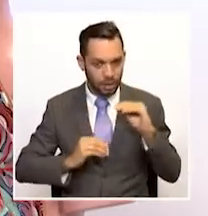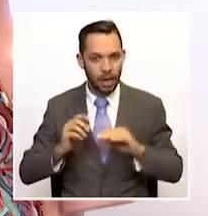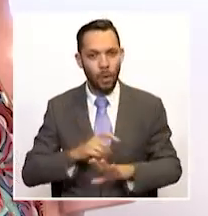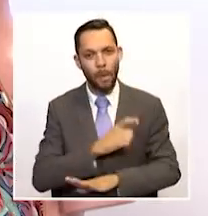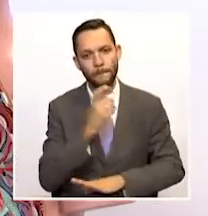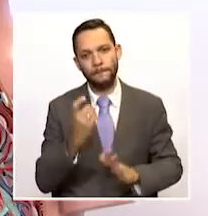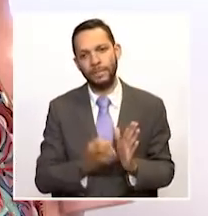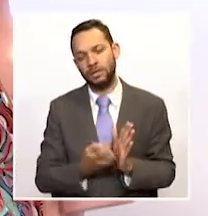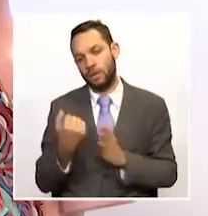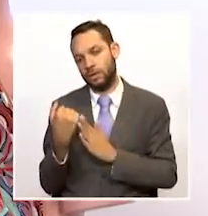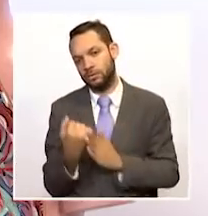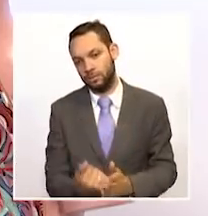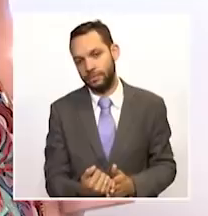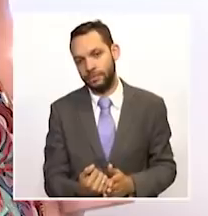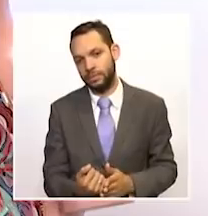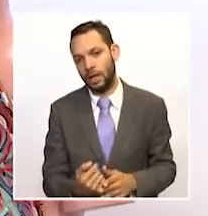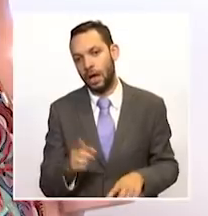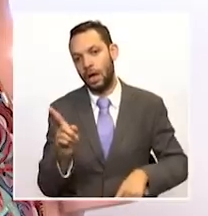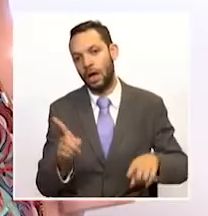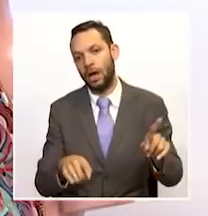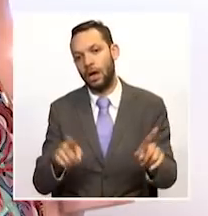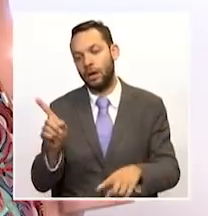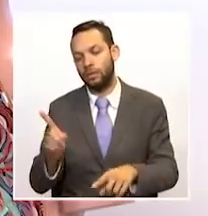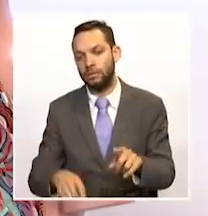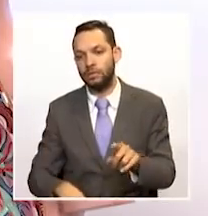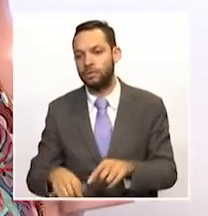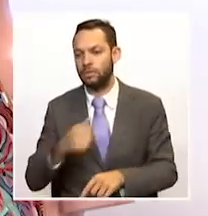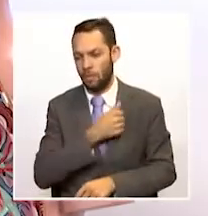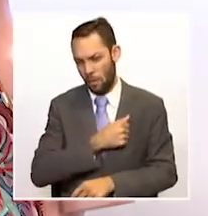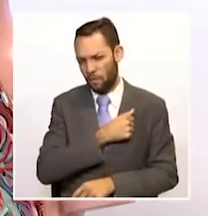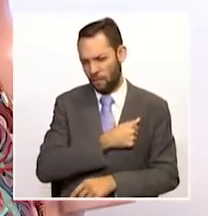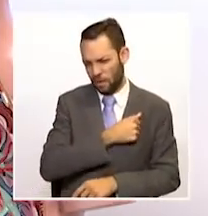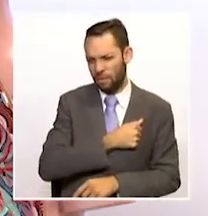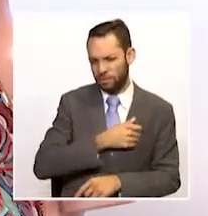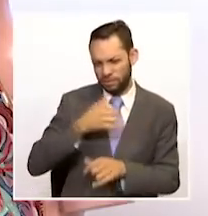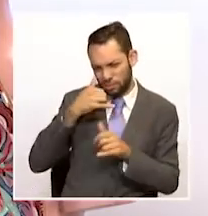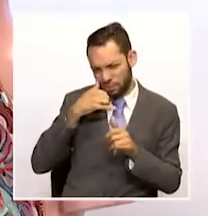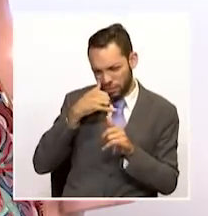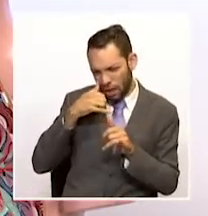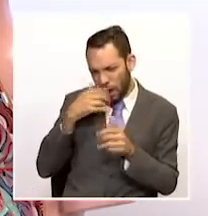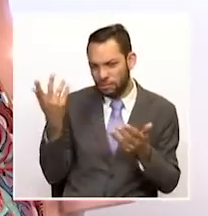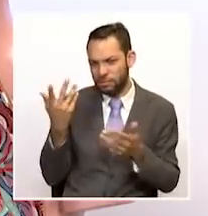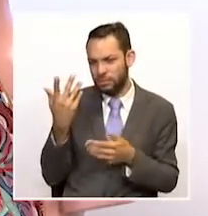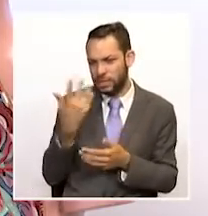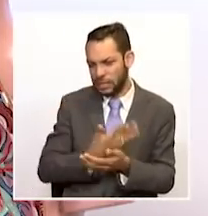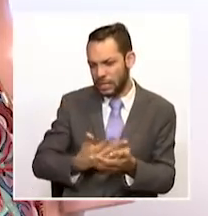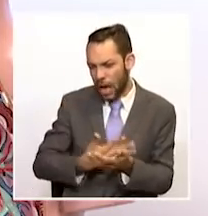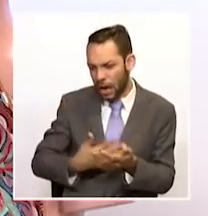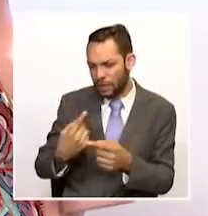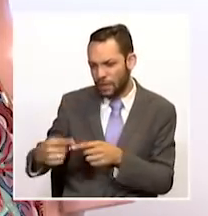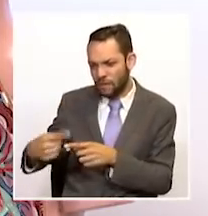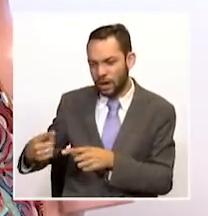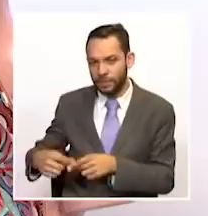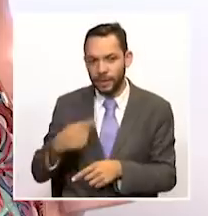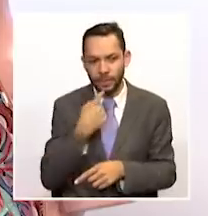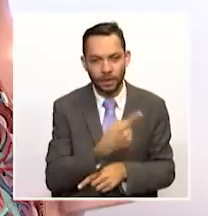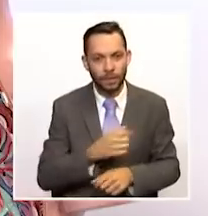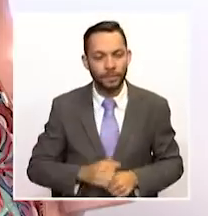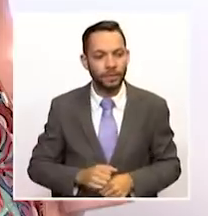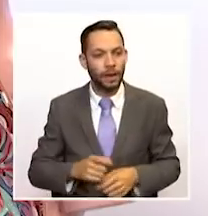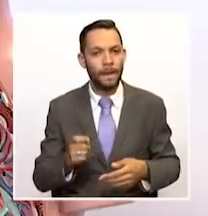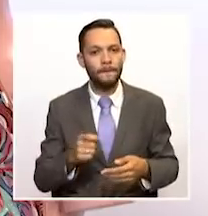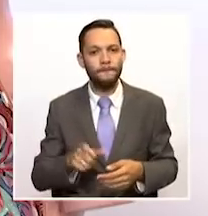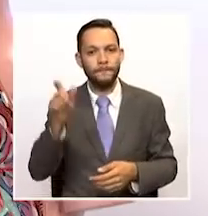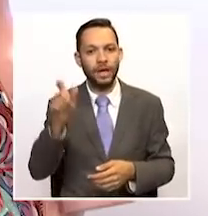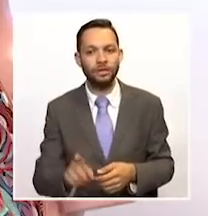yo a veces tengo problema en consulta porque yo a los 20 les sugiero los exámenes y me decía damaris en la recepción si doctor usted las manda pero el